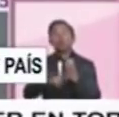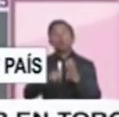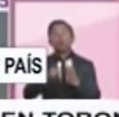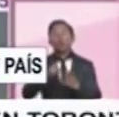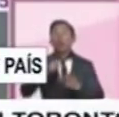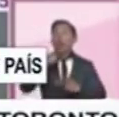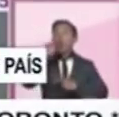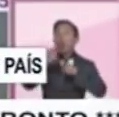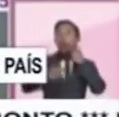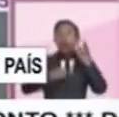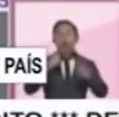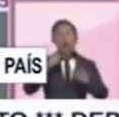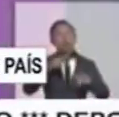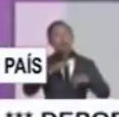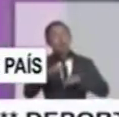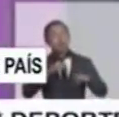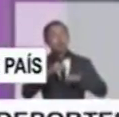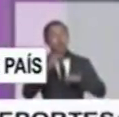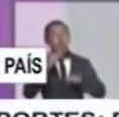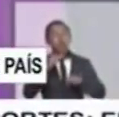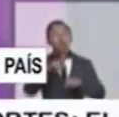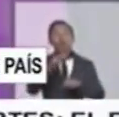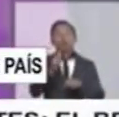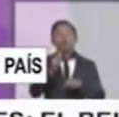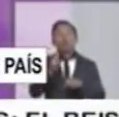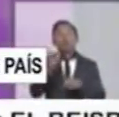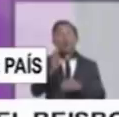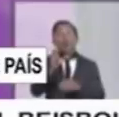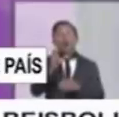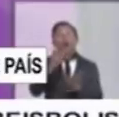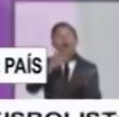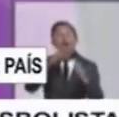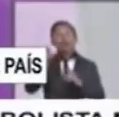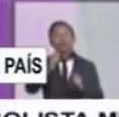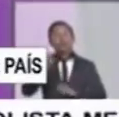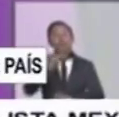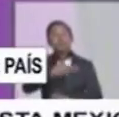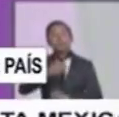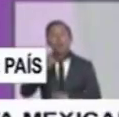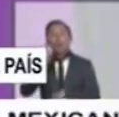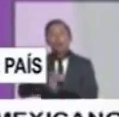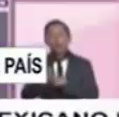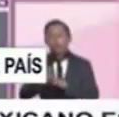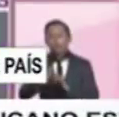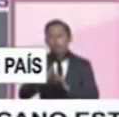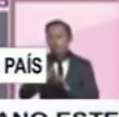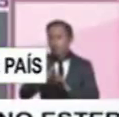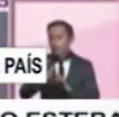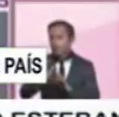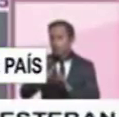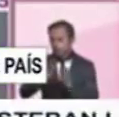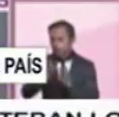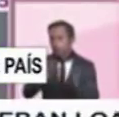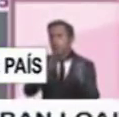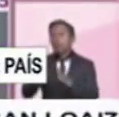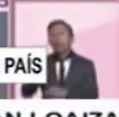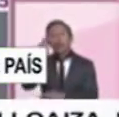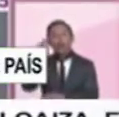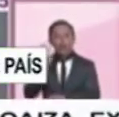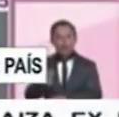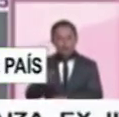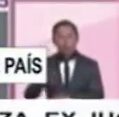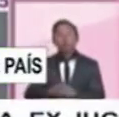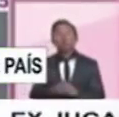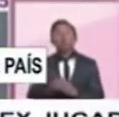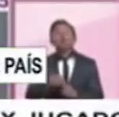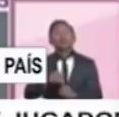Bronco. Ojalá que no, por Dios, imagínate que gane el Bronco. Pero bueno, entonces para mí, primero te diría, estoy muy contento por el